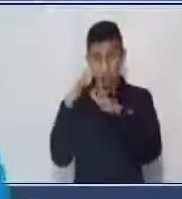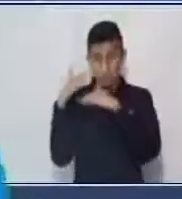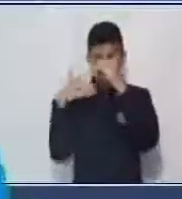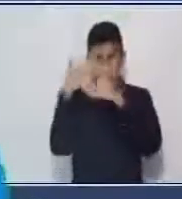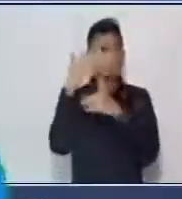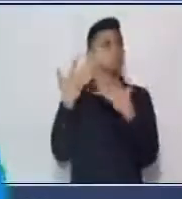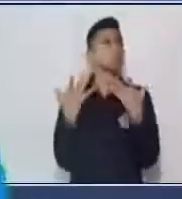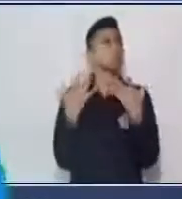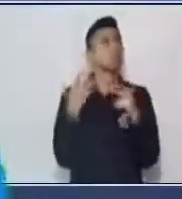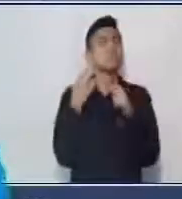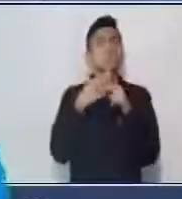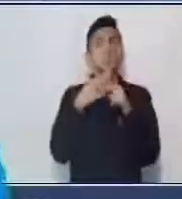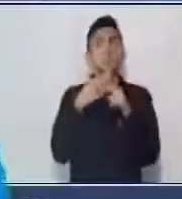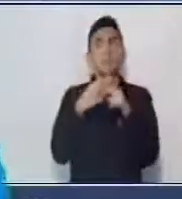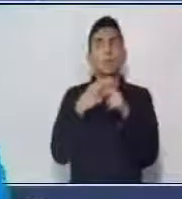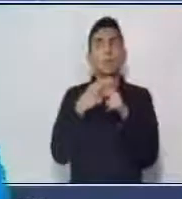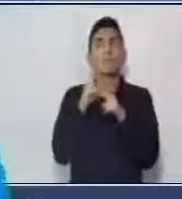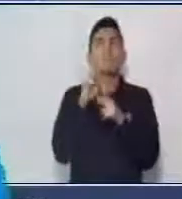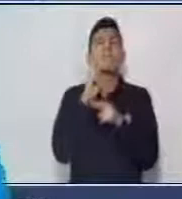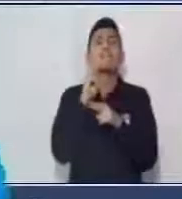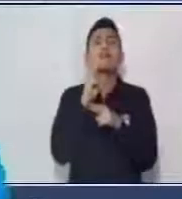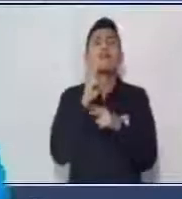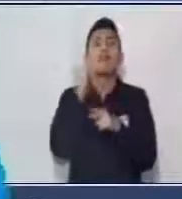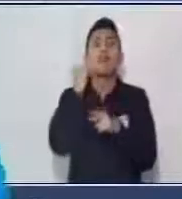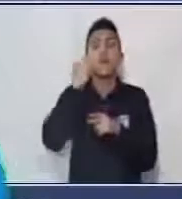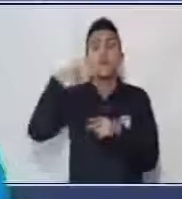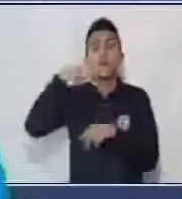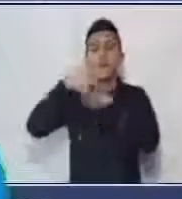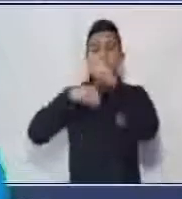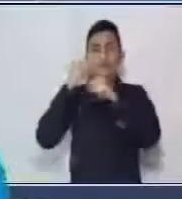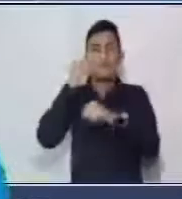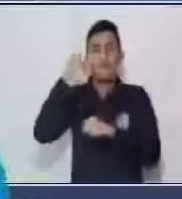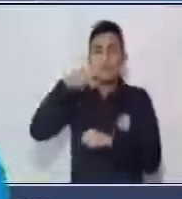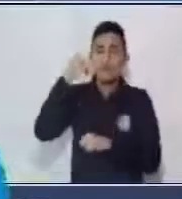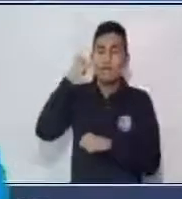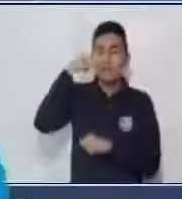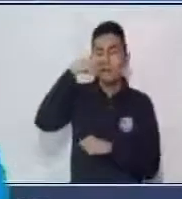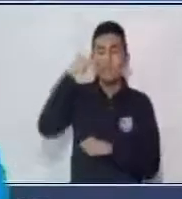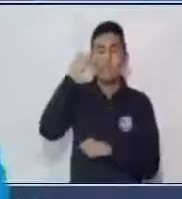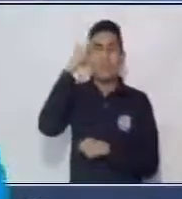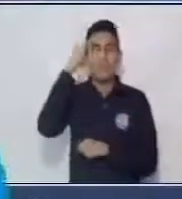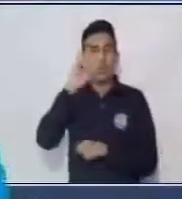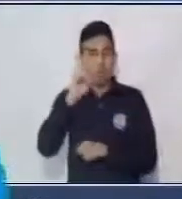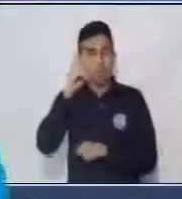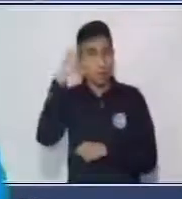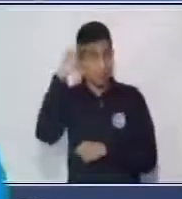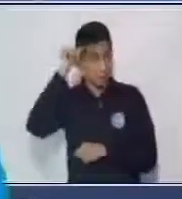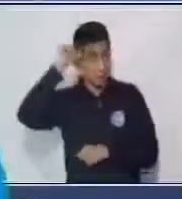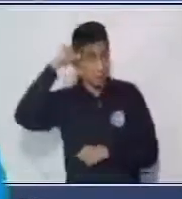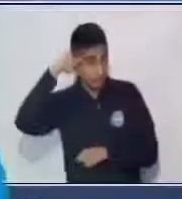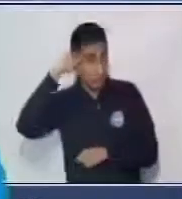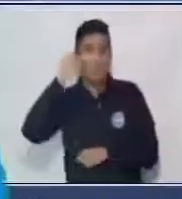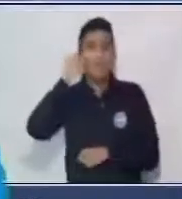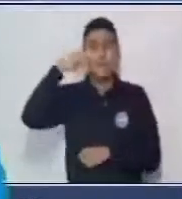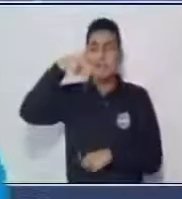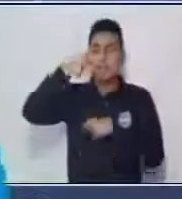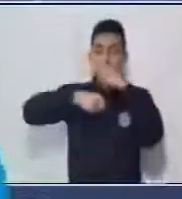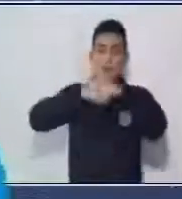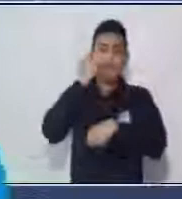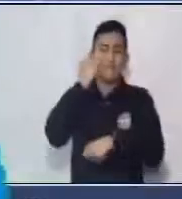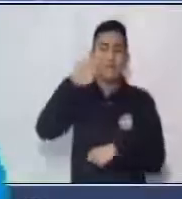estamos hablando de el verbo en infinitivo, que no se te olvide de esa parte, si no, esa toma de apuntes también debe